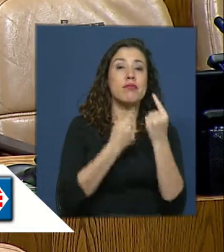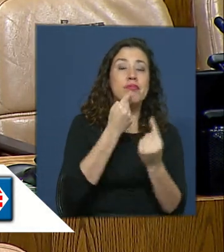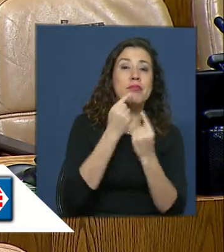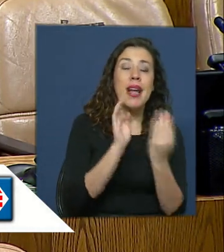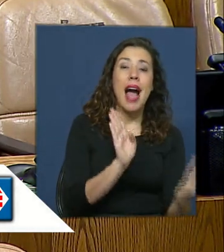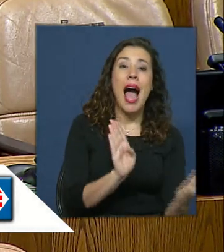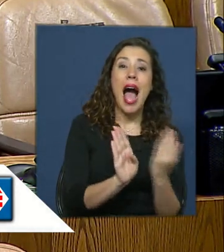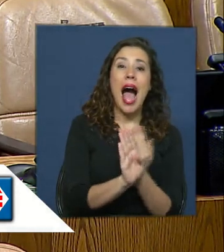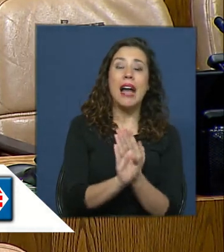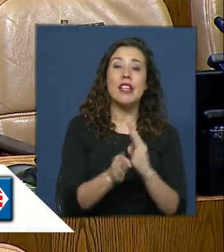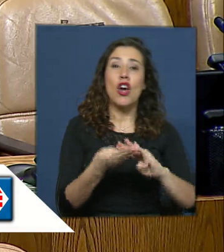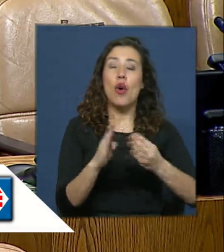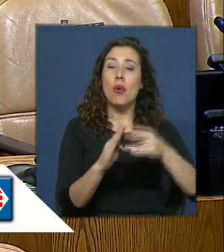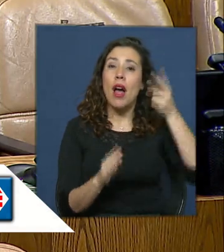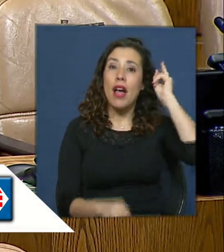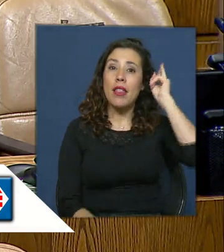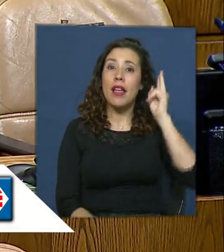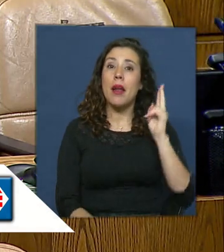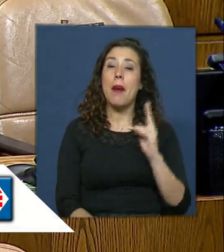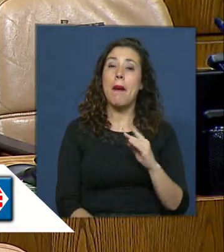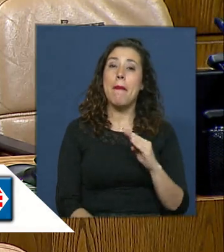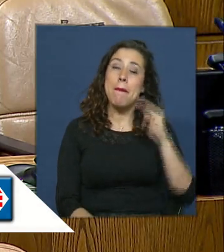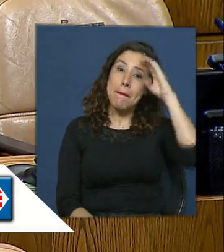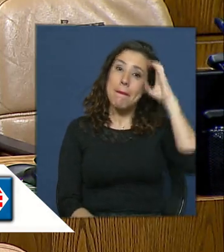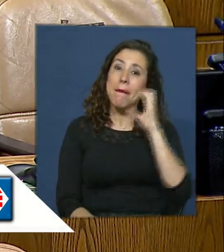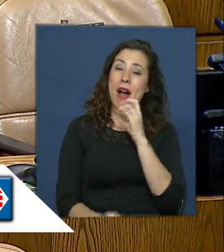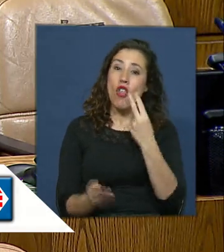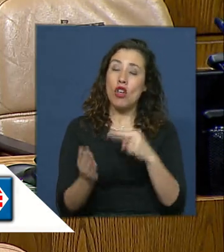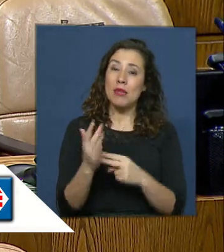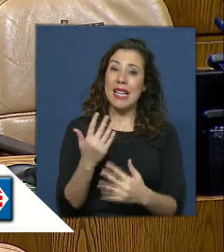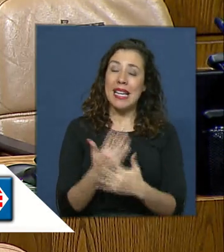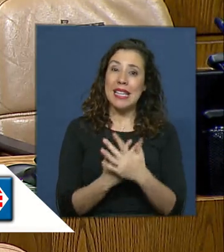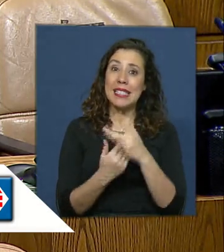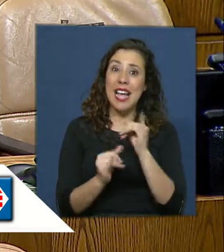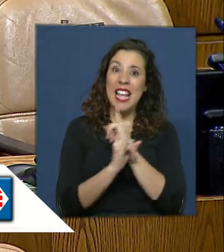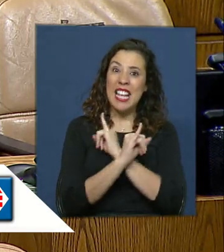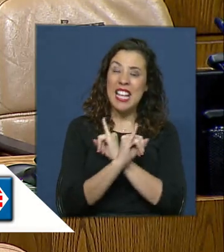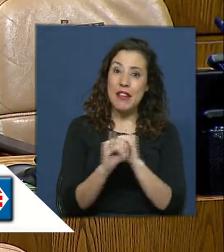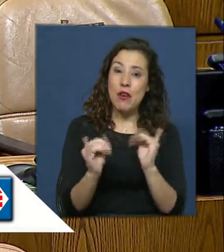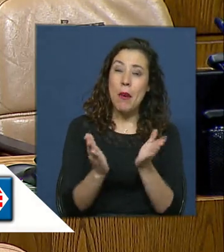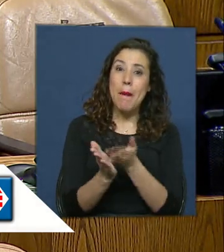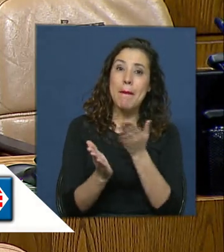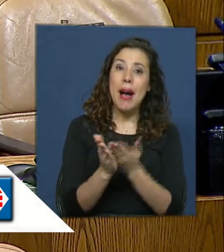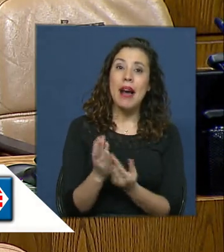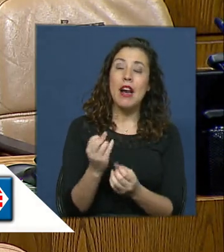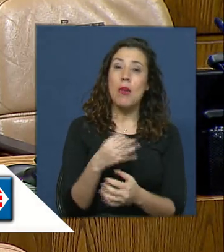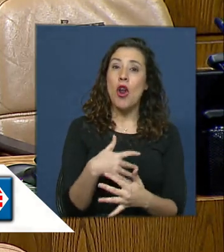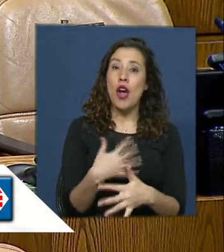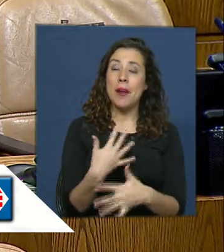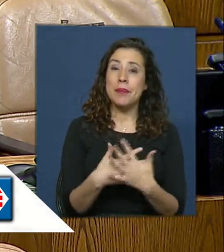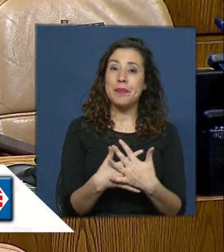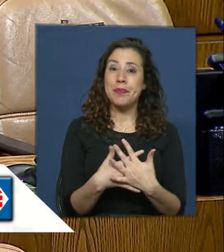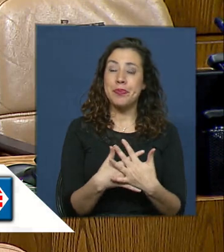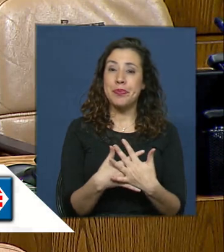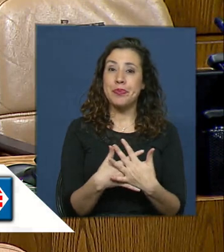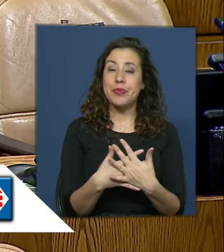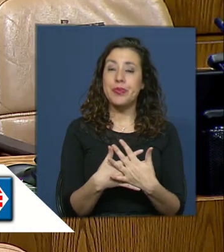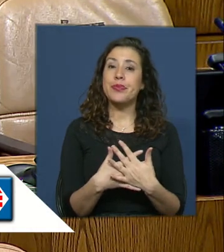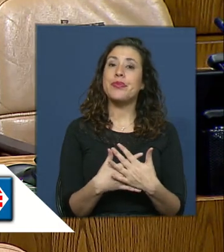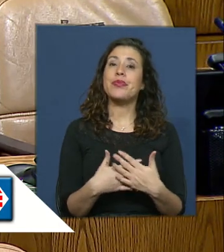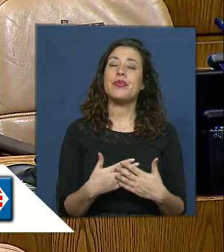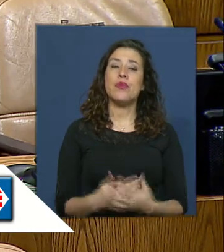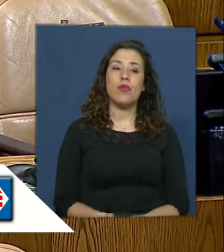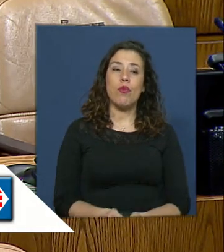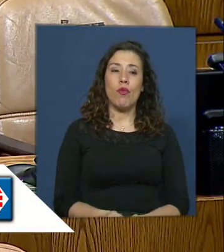Pueblos Indígenas, en mayo del año 2015, daba cuenta en su página número 15 el proceso